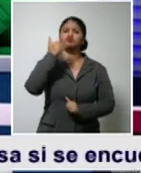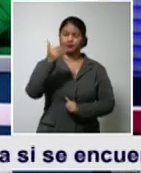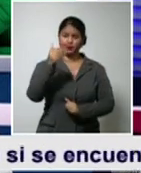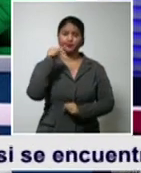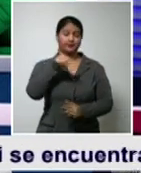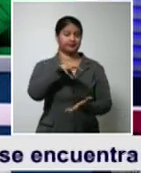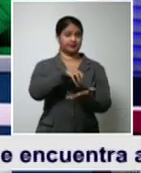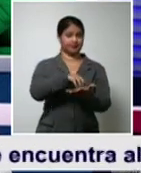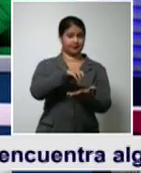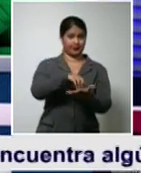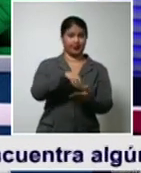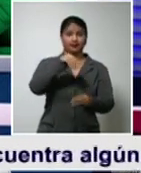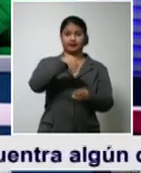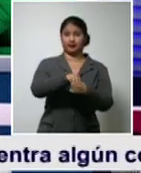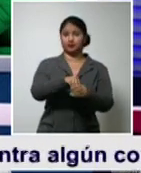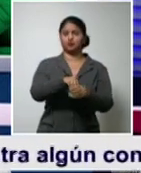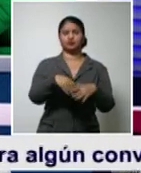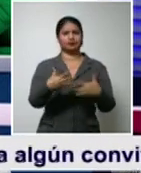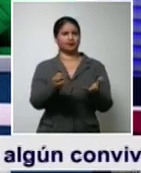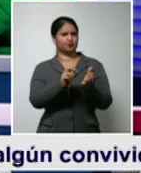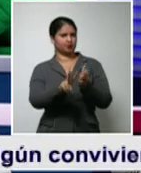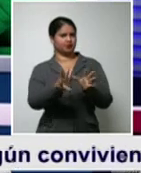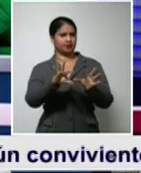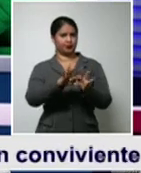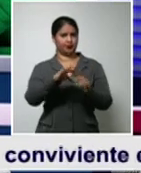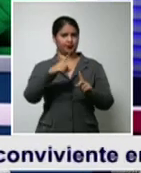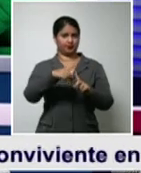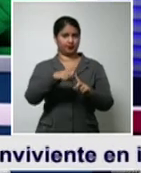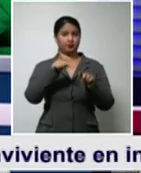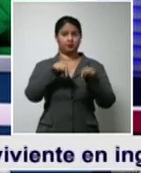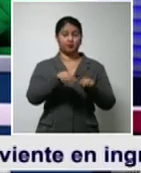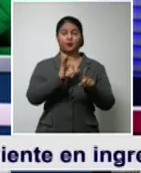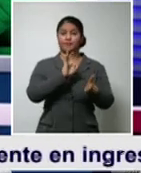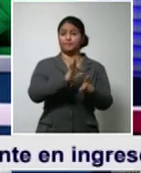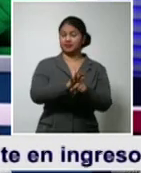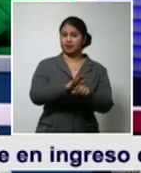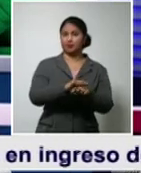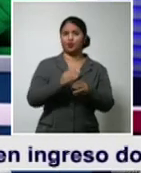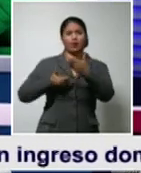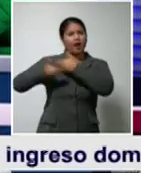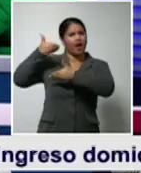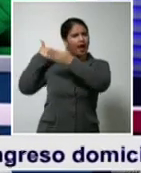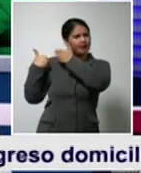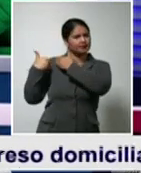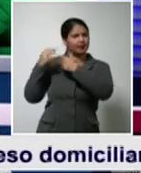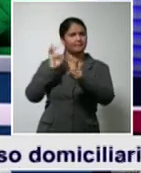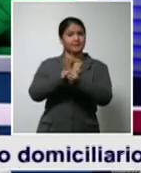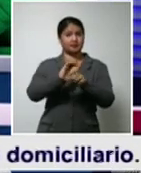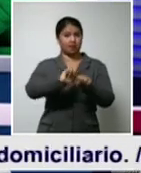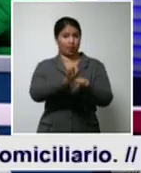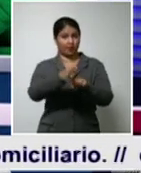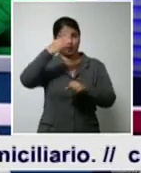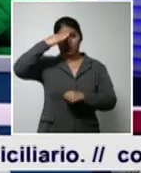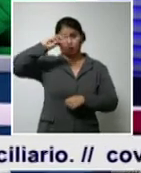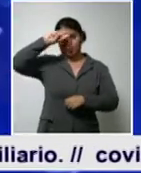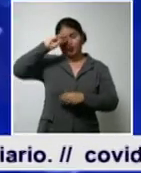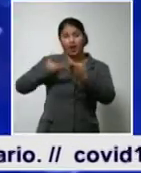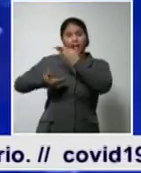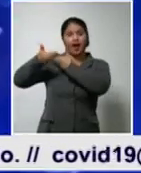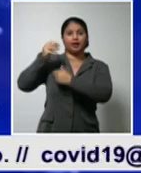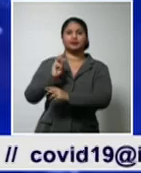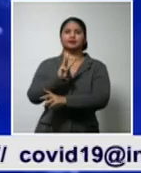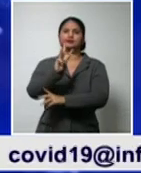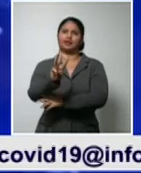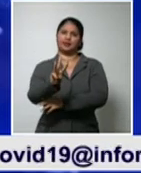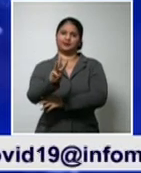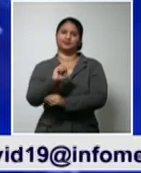hecho un esfuerzo. Comenzamos la pandemia con 3 laboratorios en Cuba, y ya vamos por 22. En menos de un año, doctor.